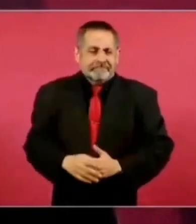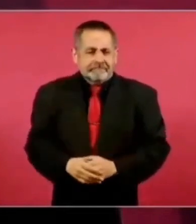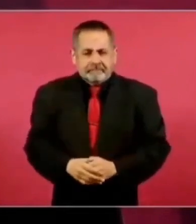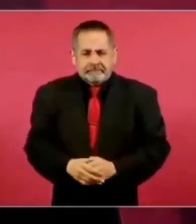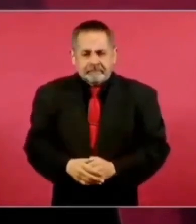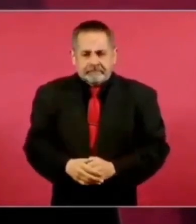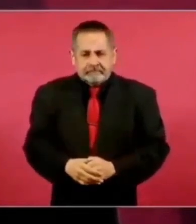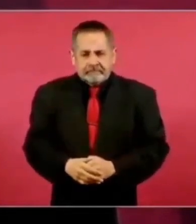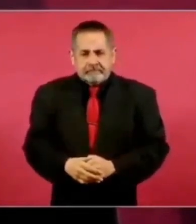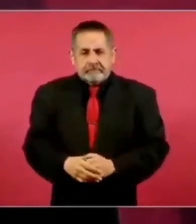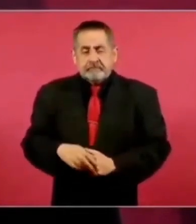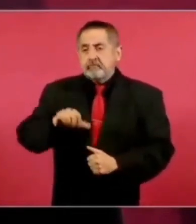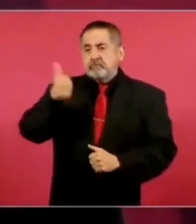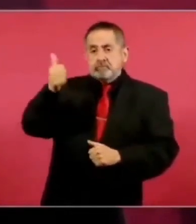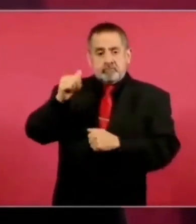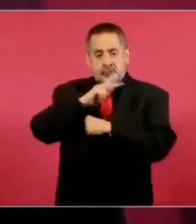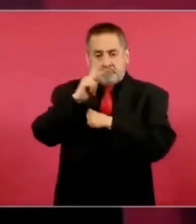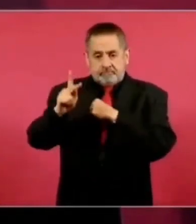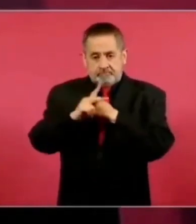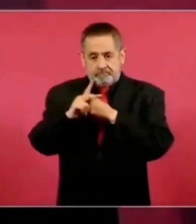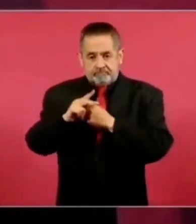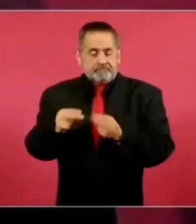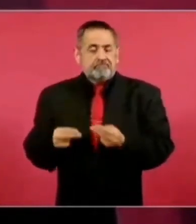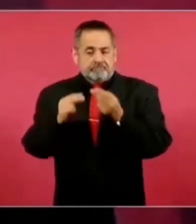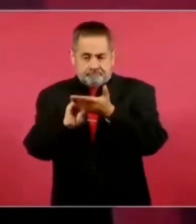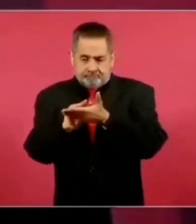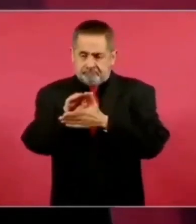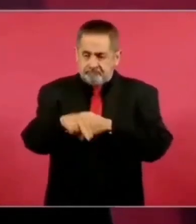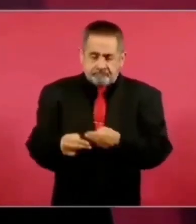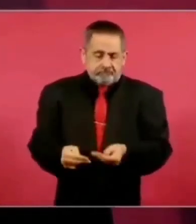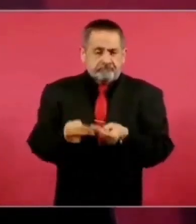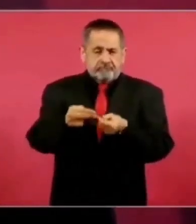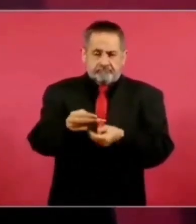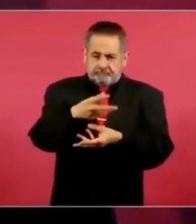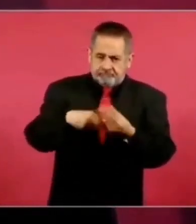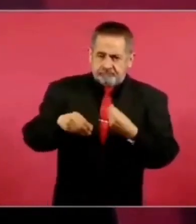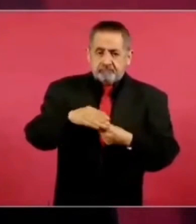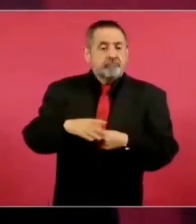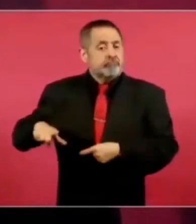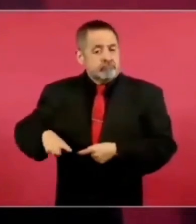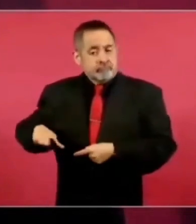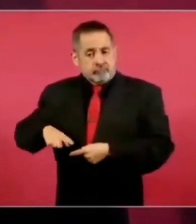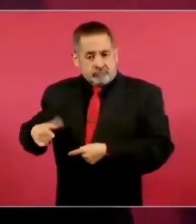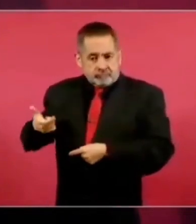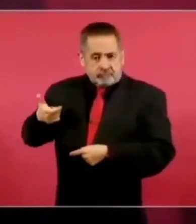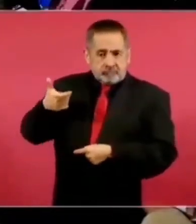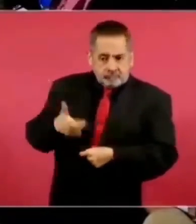La llegada de inversión extranjera, lo que ha significado la inversión pública,